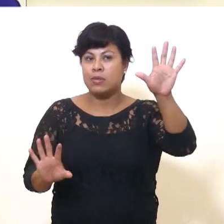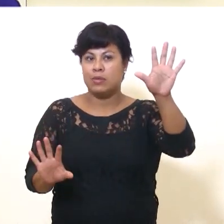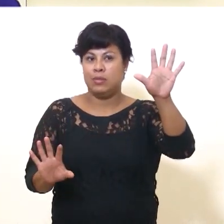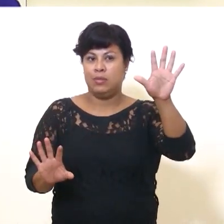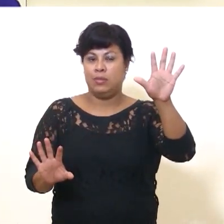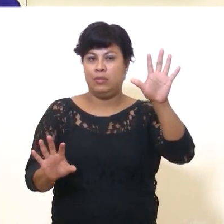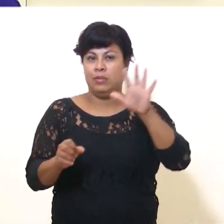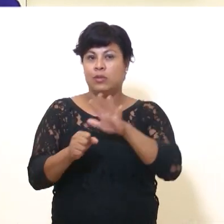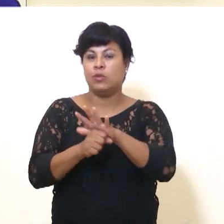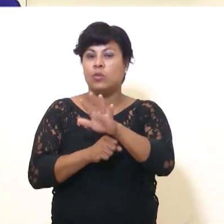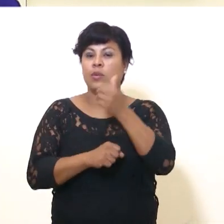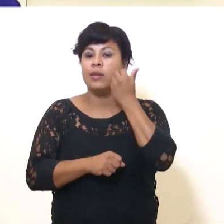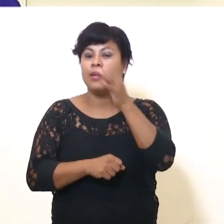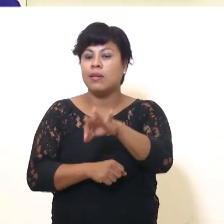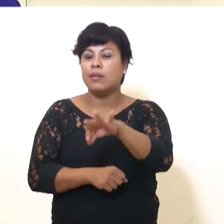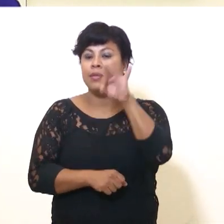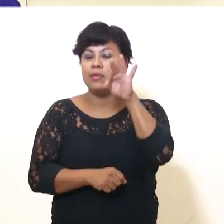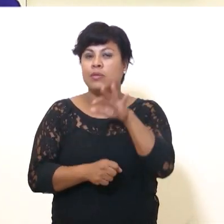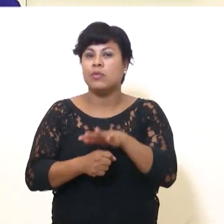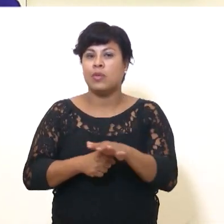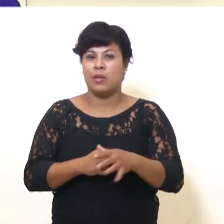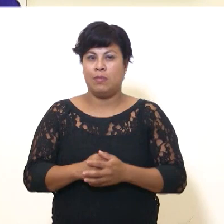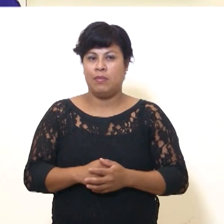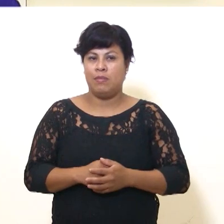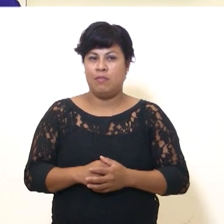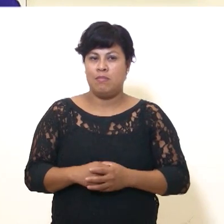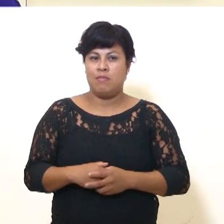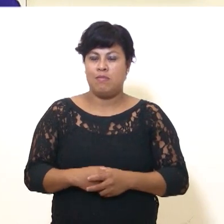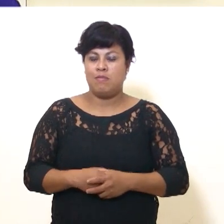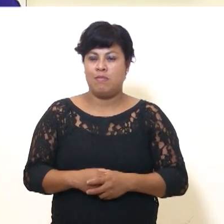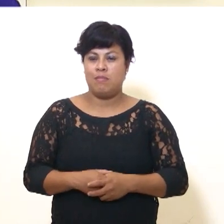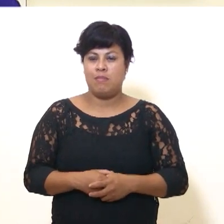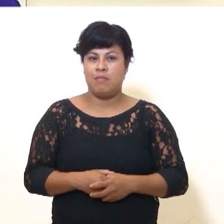¿Esta o esta?